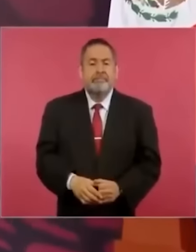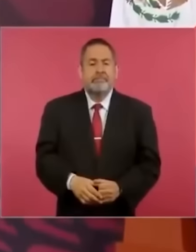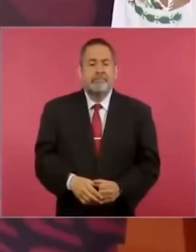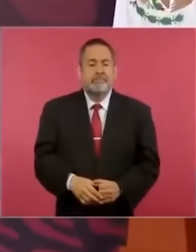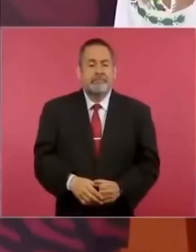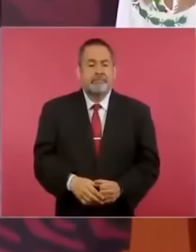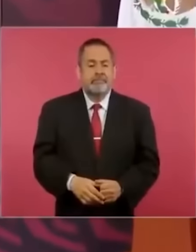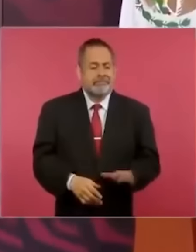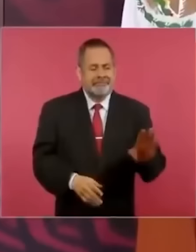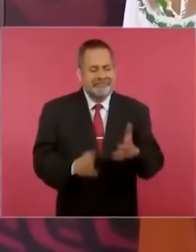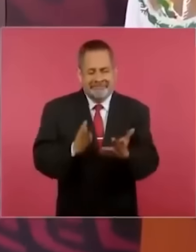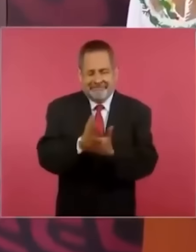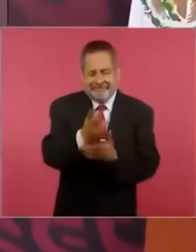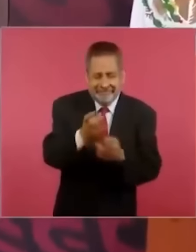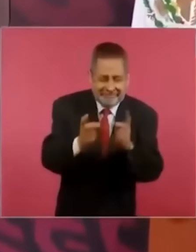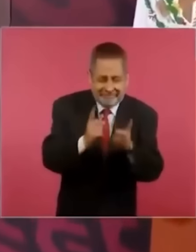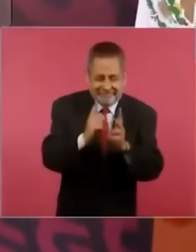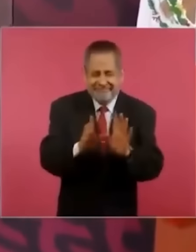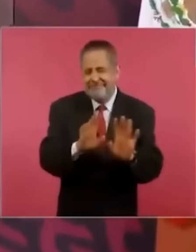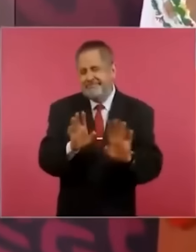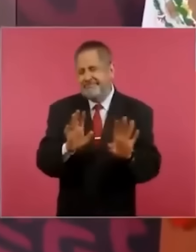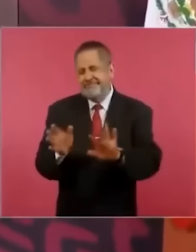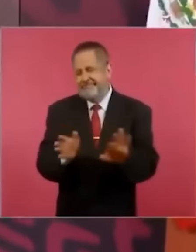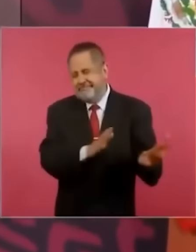No nos metamos en eso.